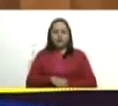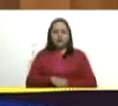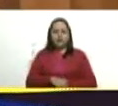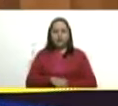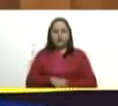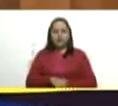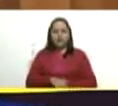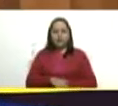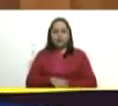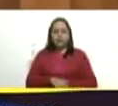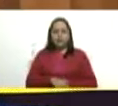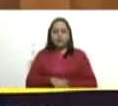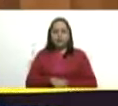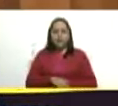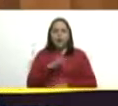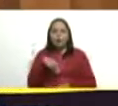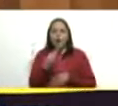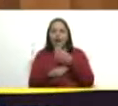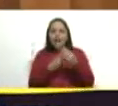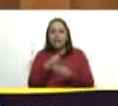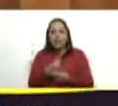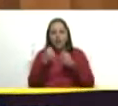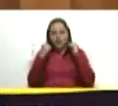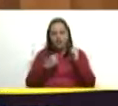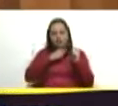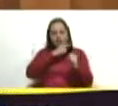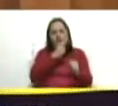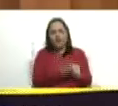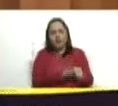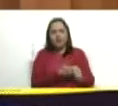para construir un poderoso Estado